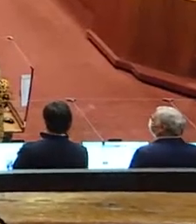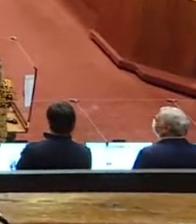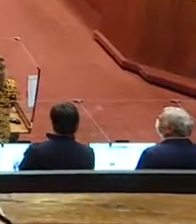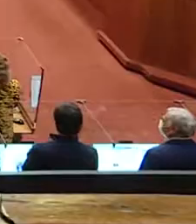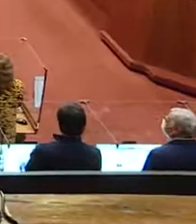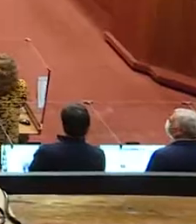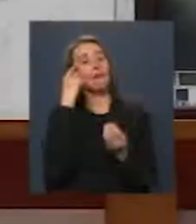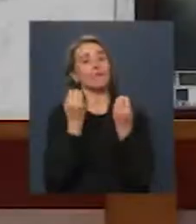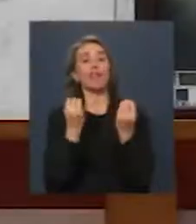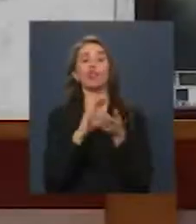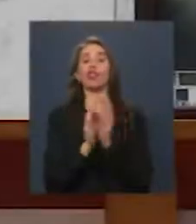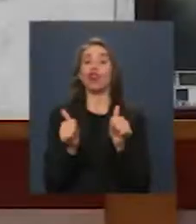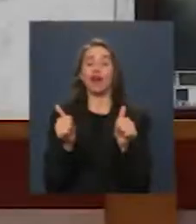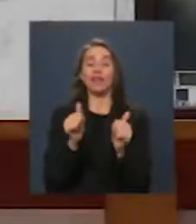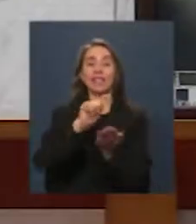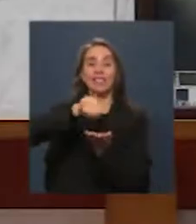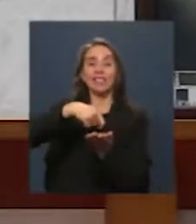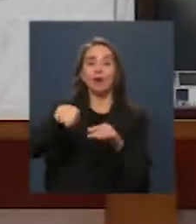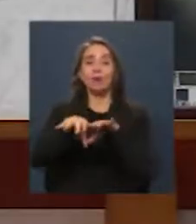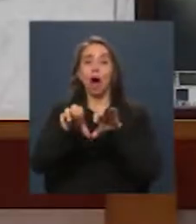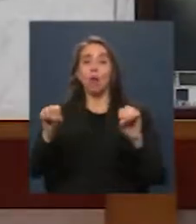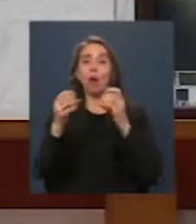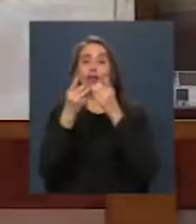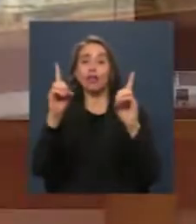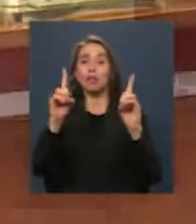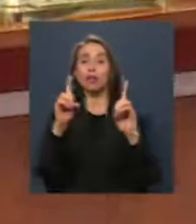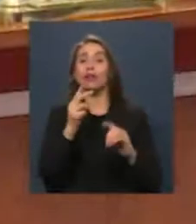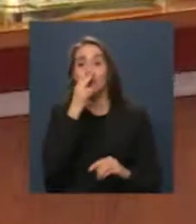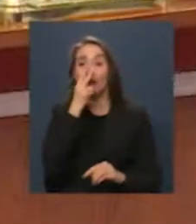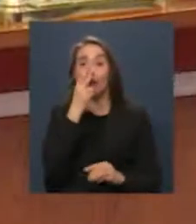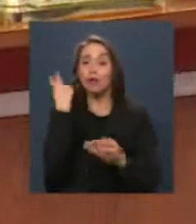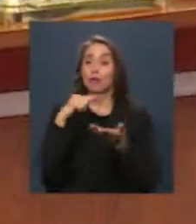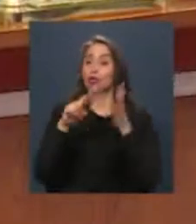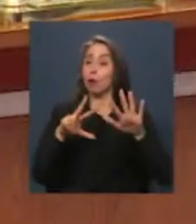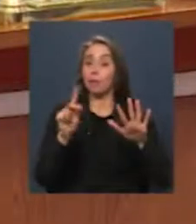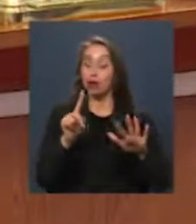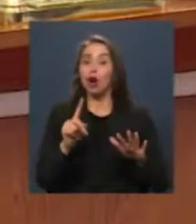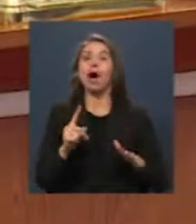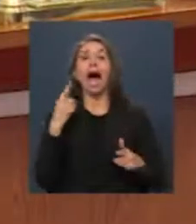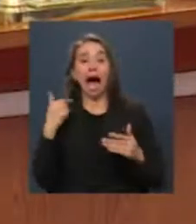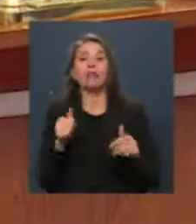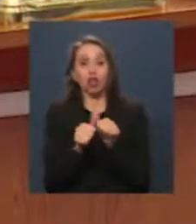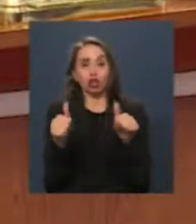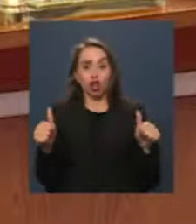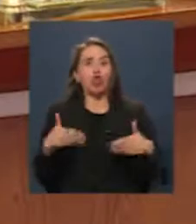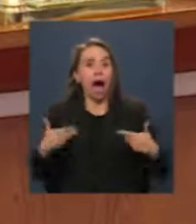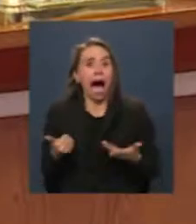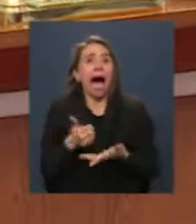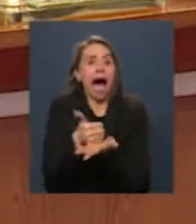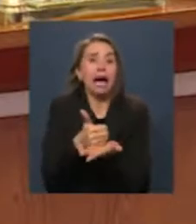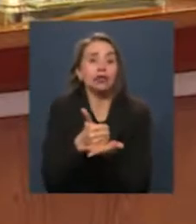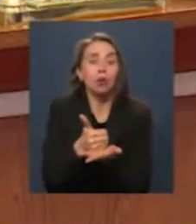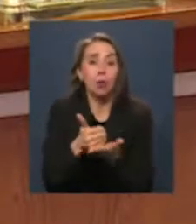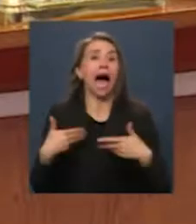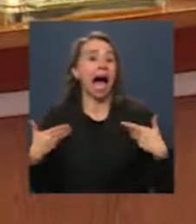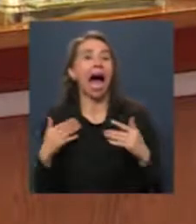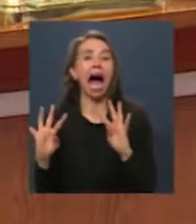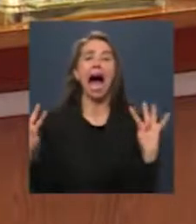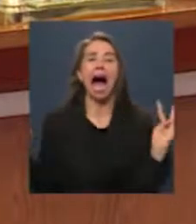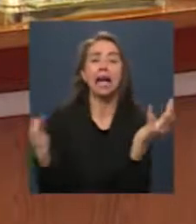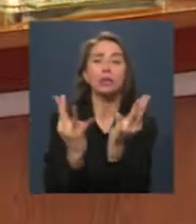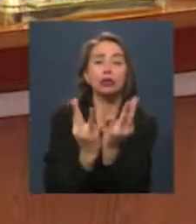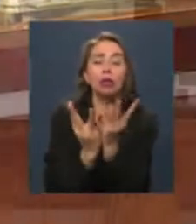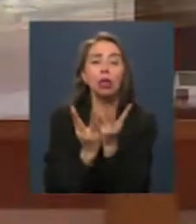donde no todo ha sido miel sobre hojuelas, precisó. El ánimo colaborativo inicial se fue disipando rápidamente.